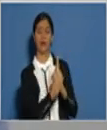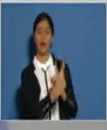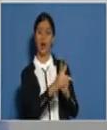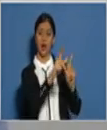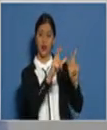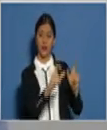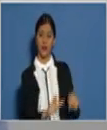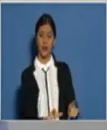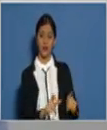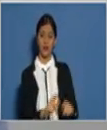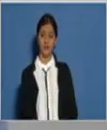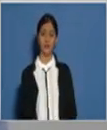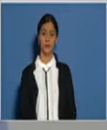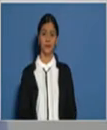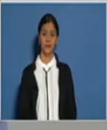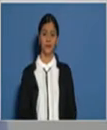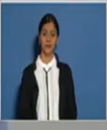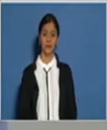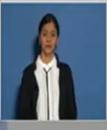trabajador.